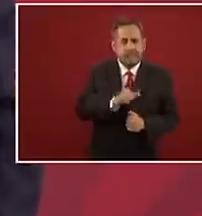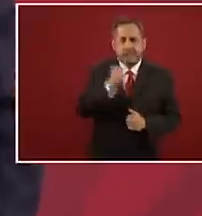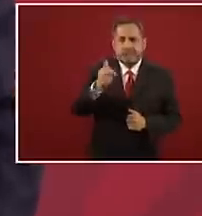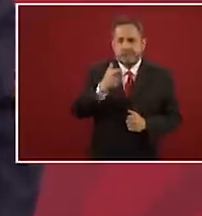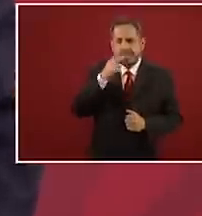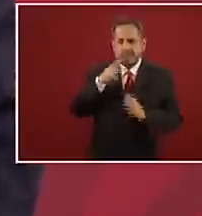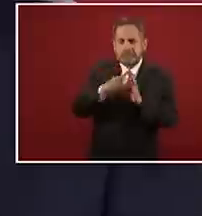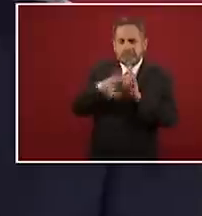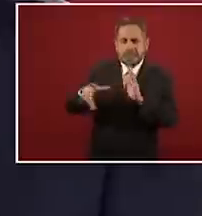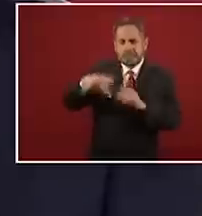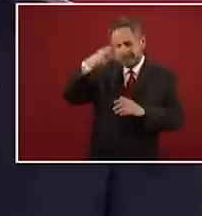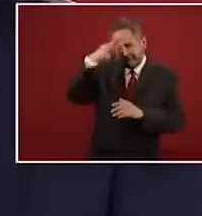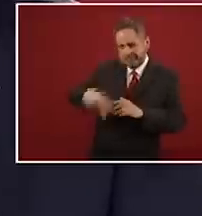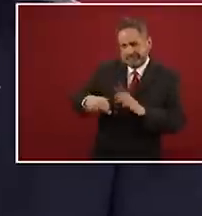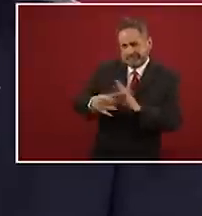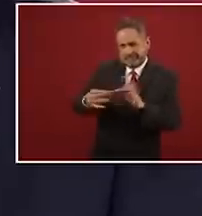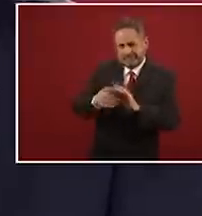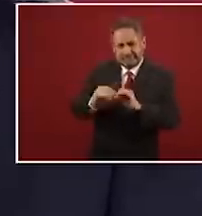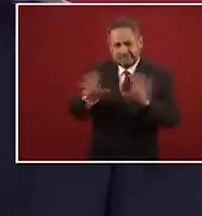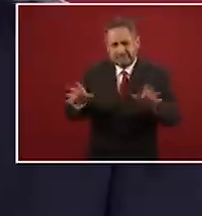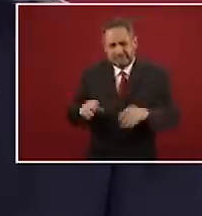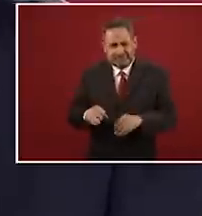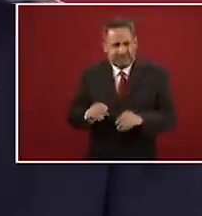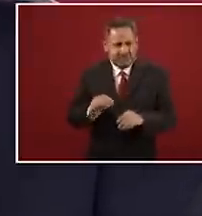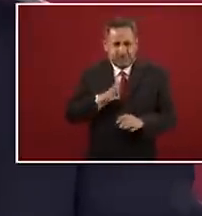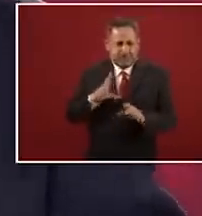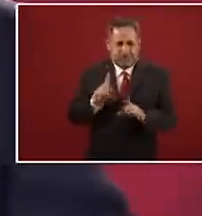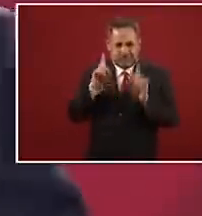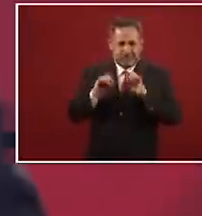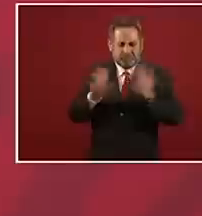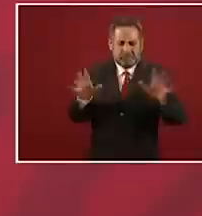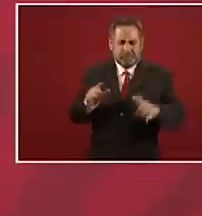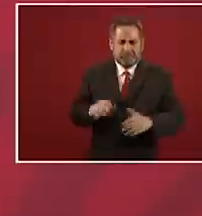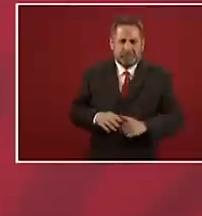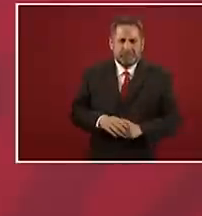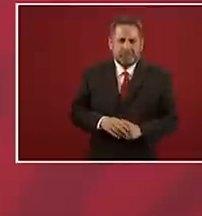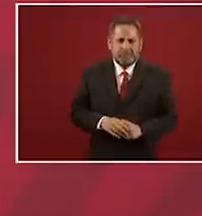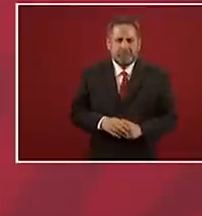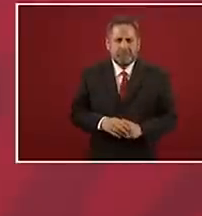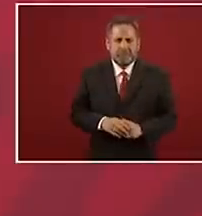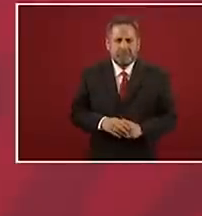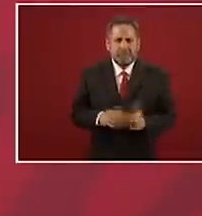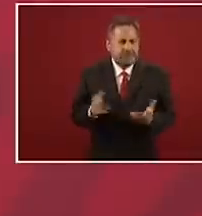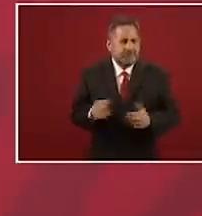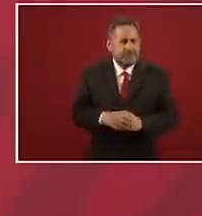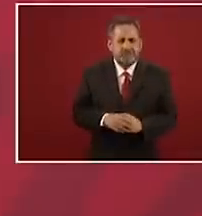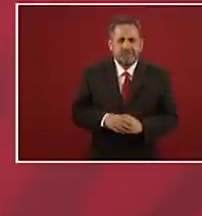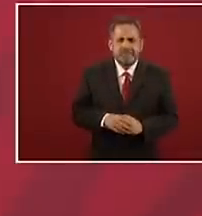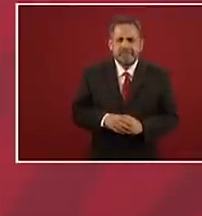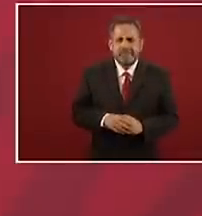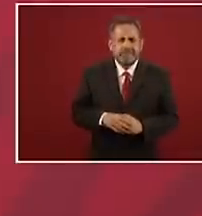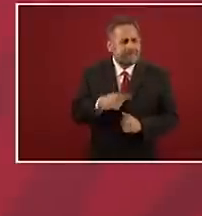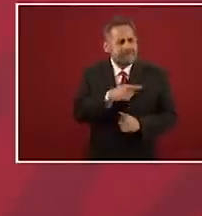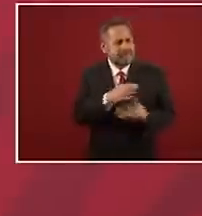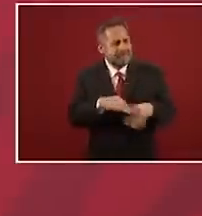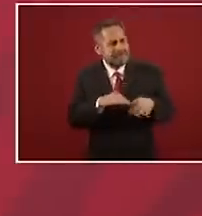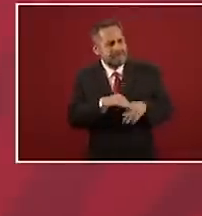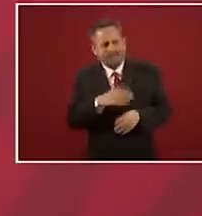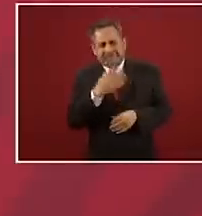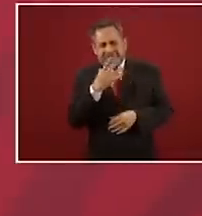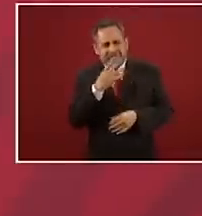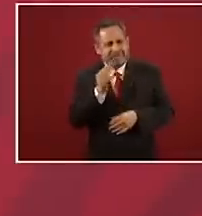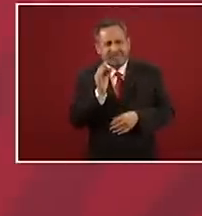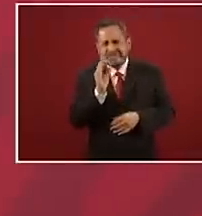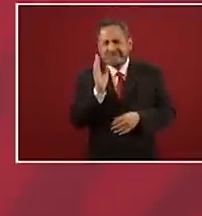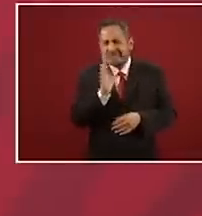periódicos de México, sin duda. Entonces, ¿qué importancia